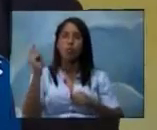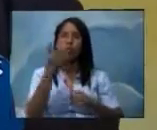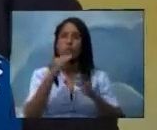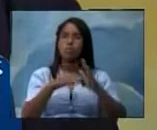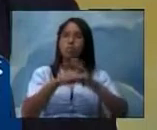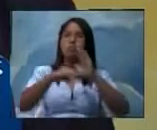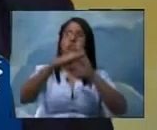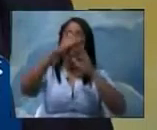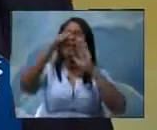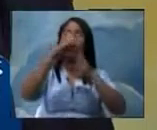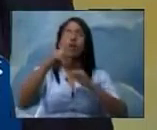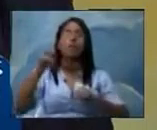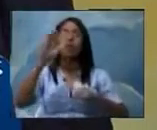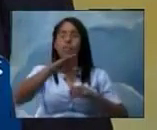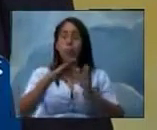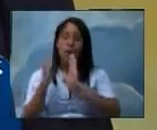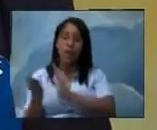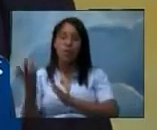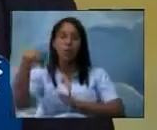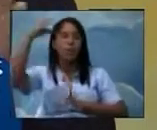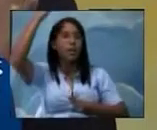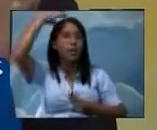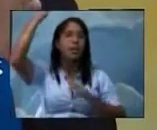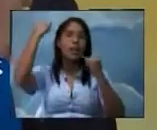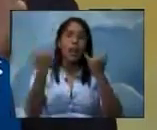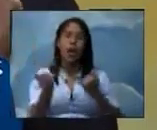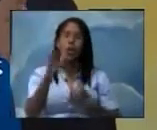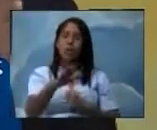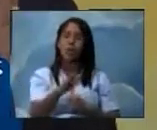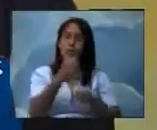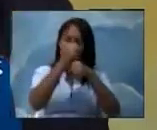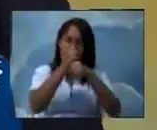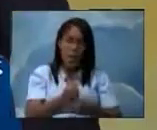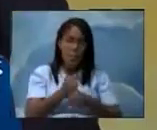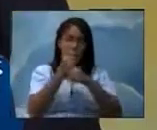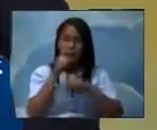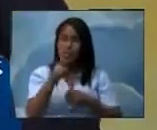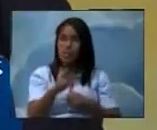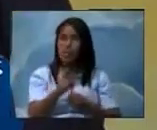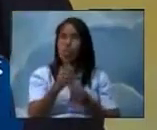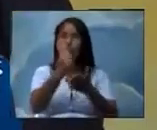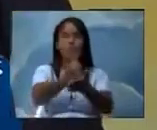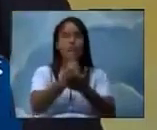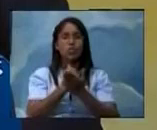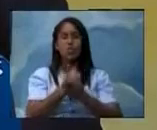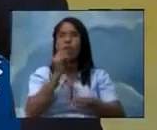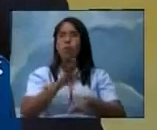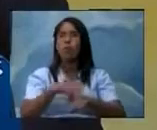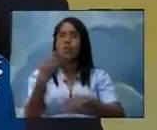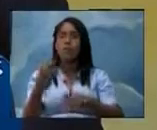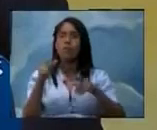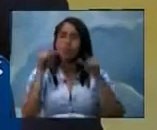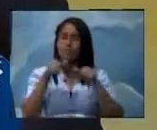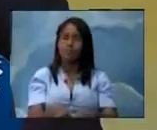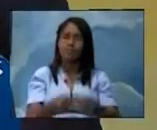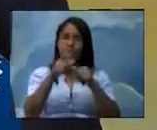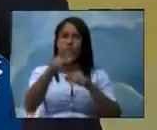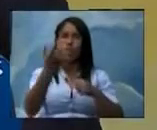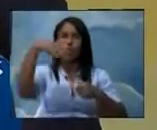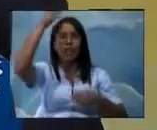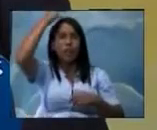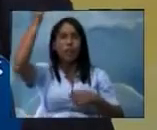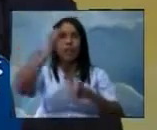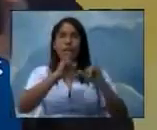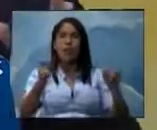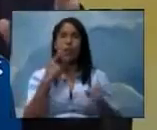segundo nivel y no estaban al lado del rey, ahora estaban esperando en ellos una ayuda, porque había un decreto del rey que